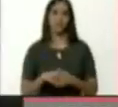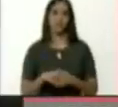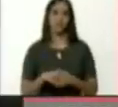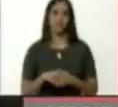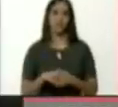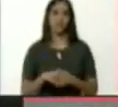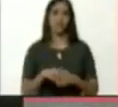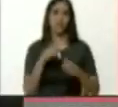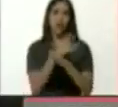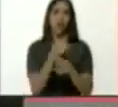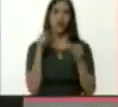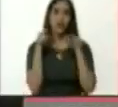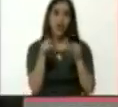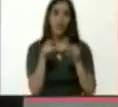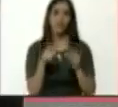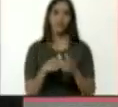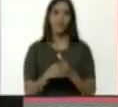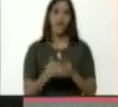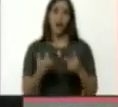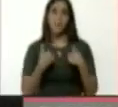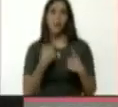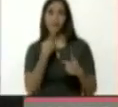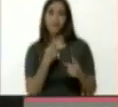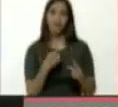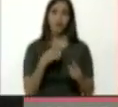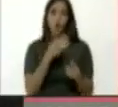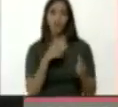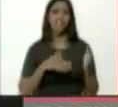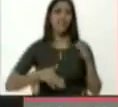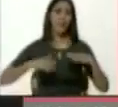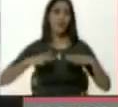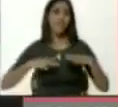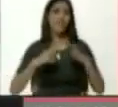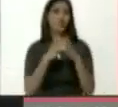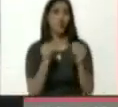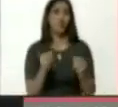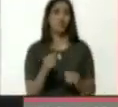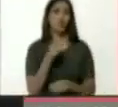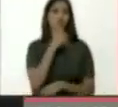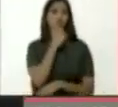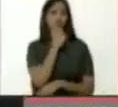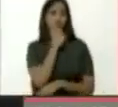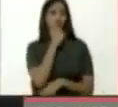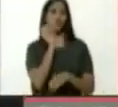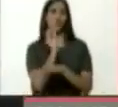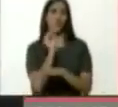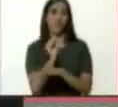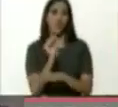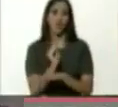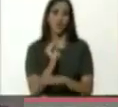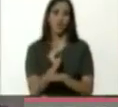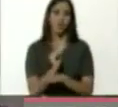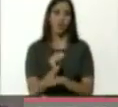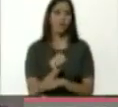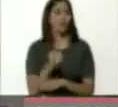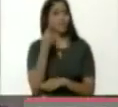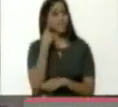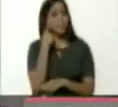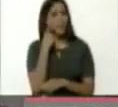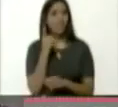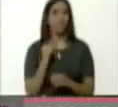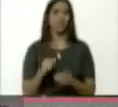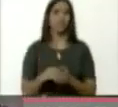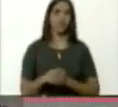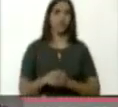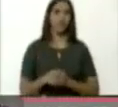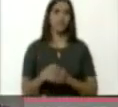Y están jugando a eso. A mí cuando me dicen lo que se van de vacaciones todos, mucho cuidado. Claro, no hay que estar pendiente. Mucho cuidado, porque mira, algo la otra